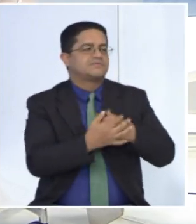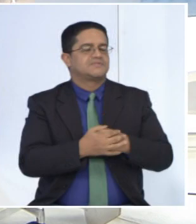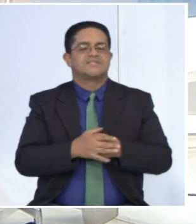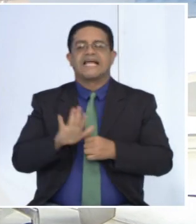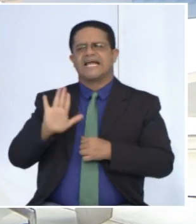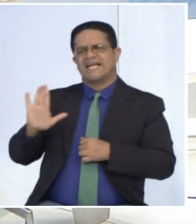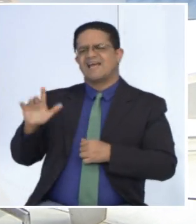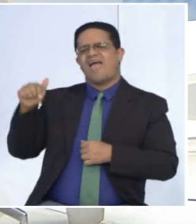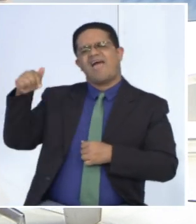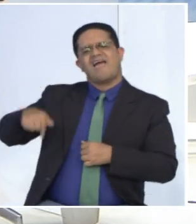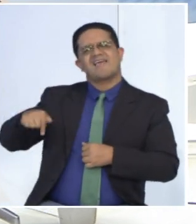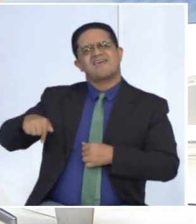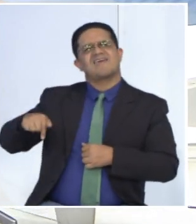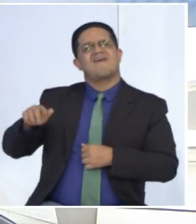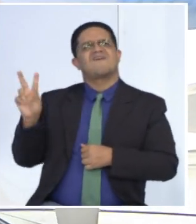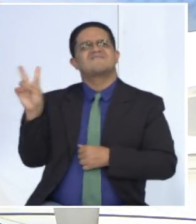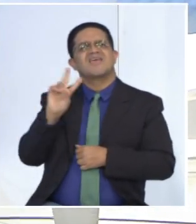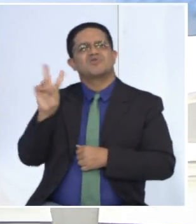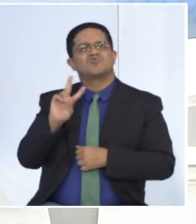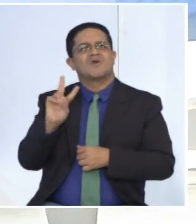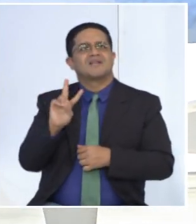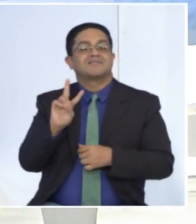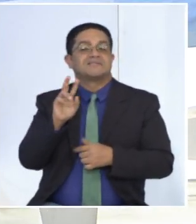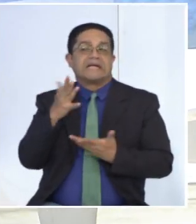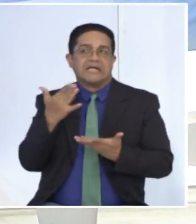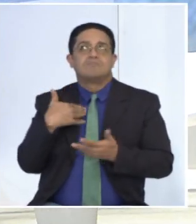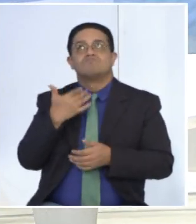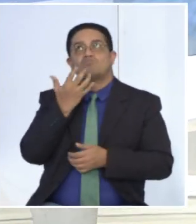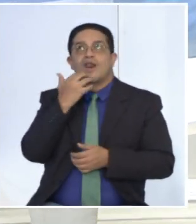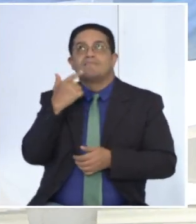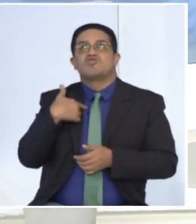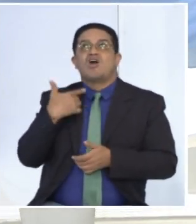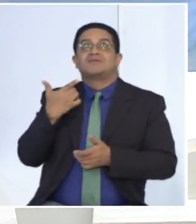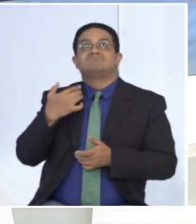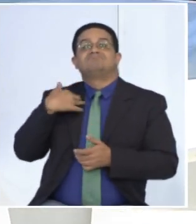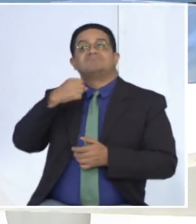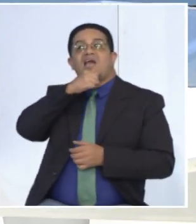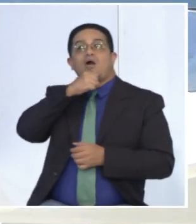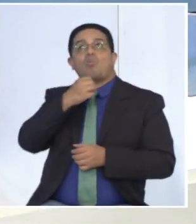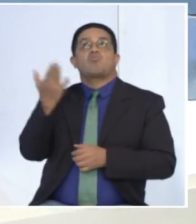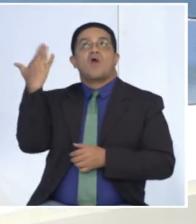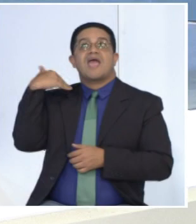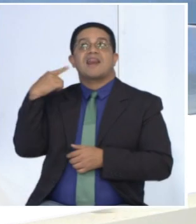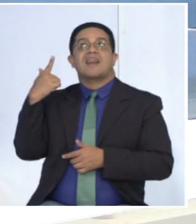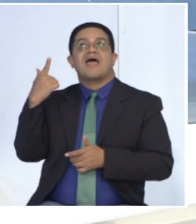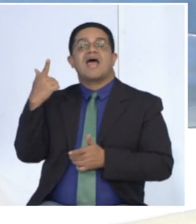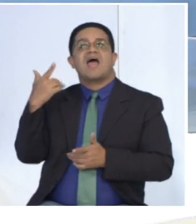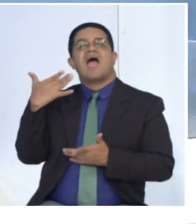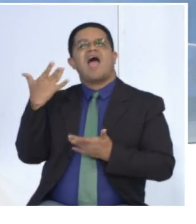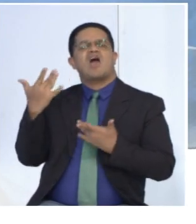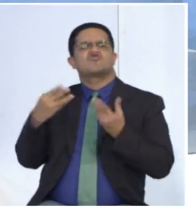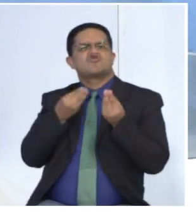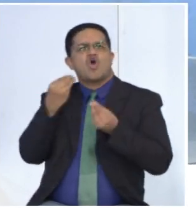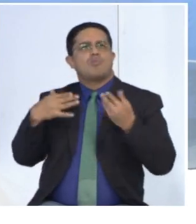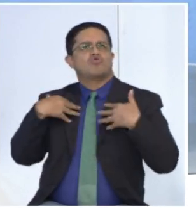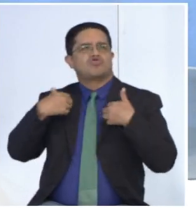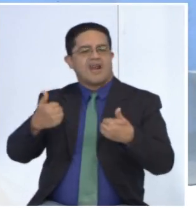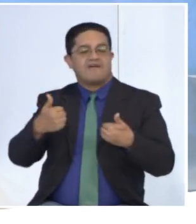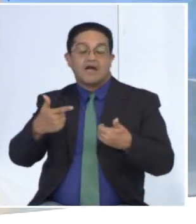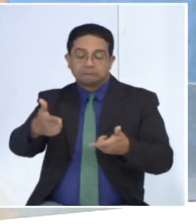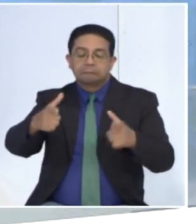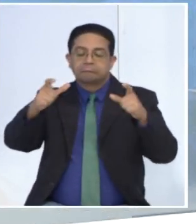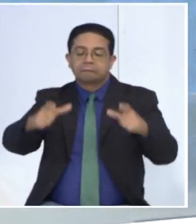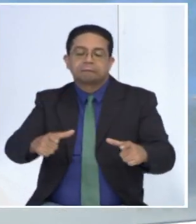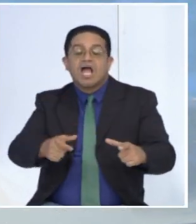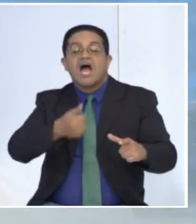es muy común que nos digan, bueno, pero es que la abuela tenía lo mismo, mete los pies en agua caliente, colócale sal o qué sé yo,